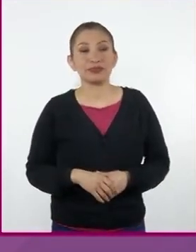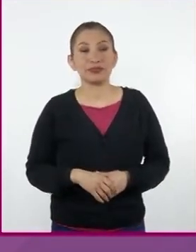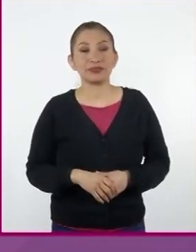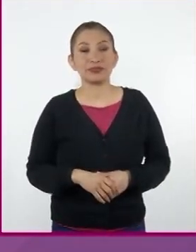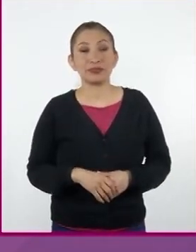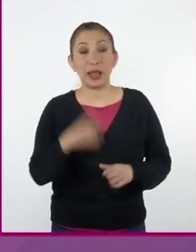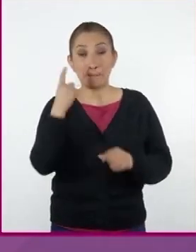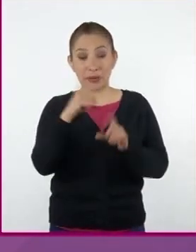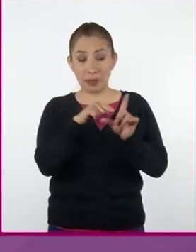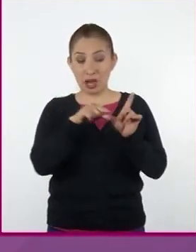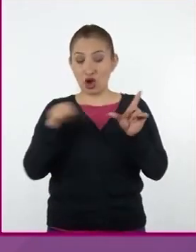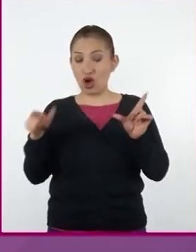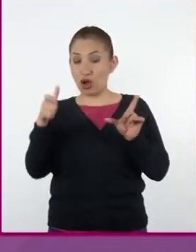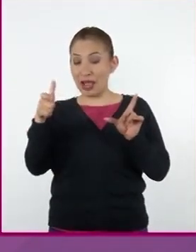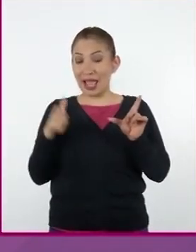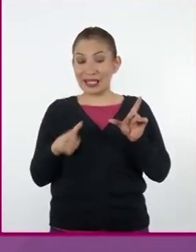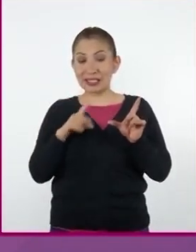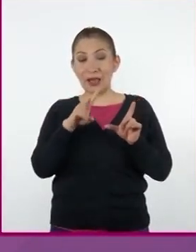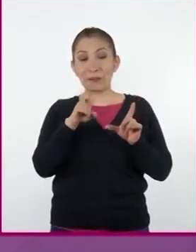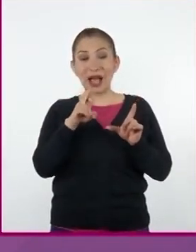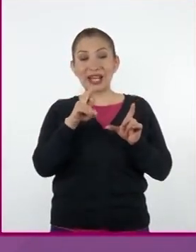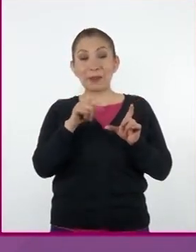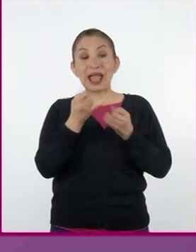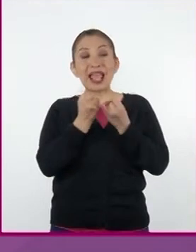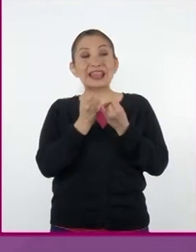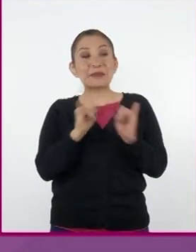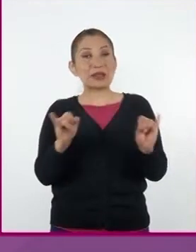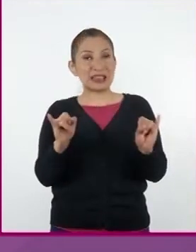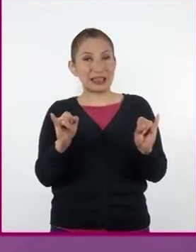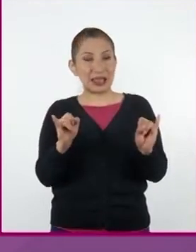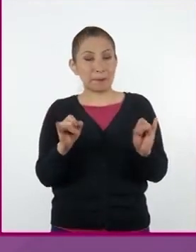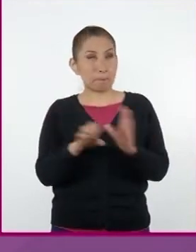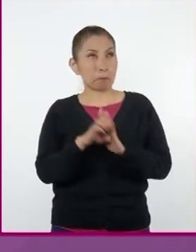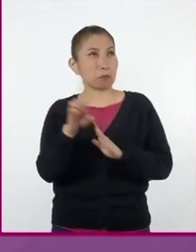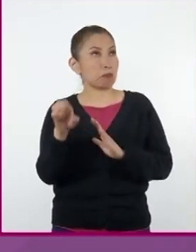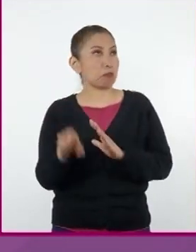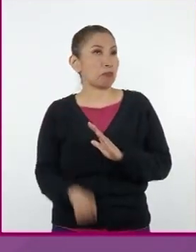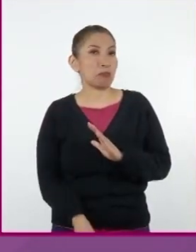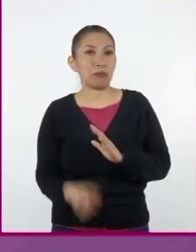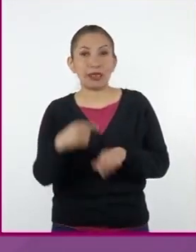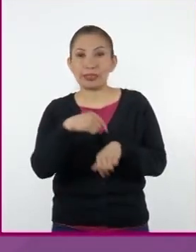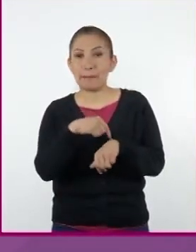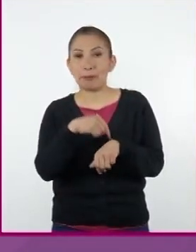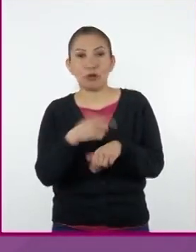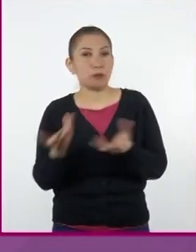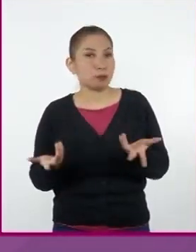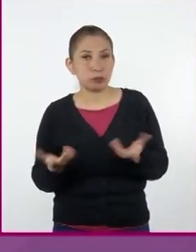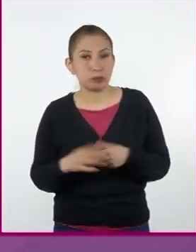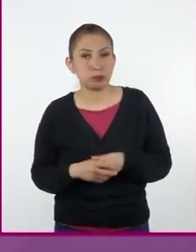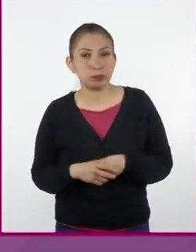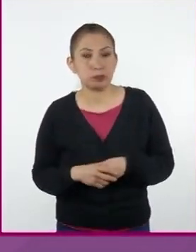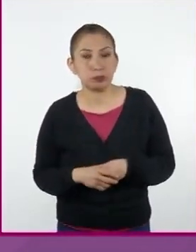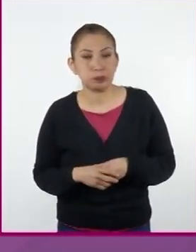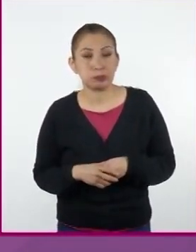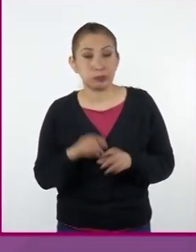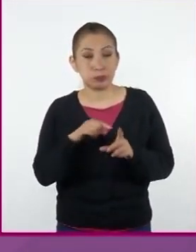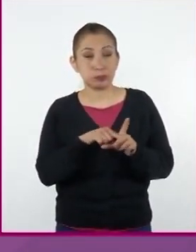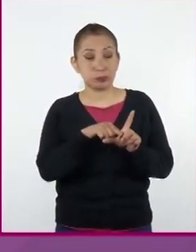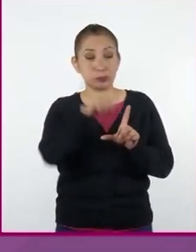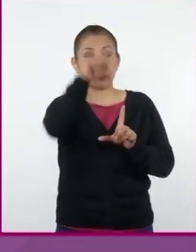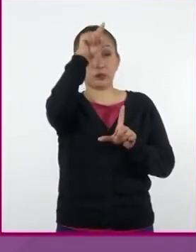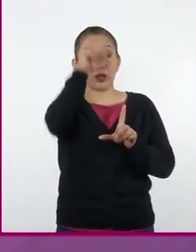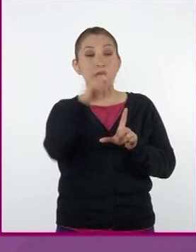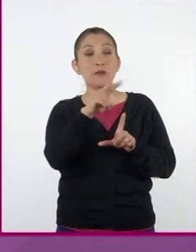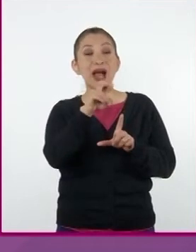En el primero, se ubica la variable independiente, por ejemplo, el tiempo. En el vertical,